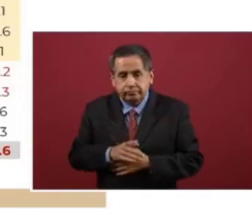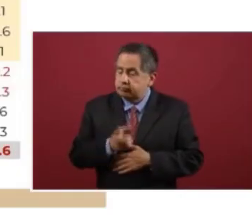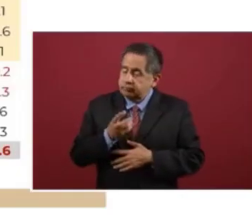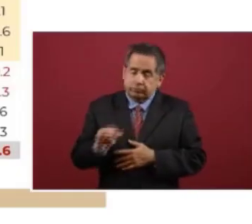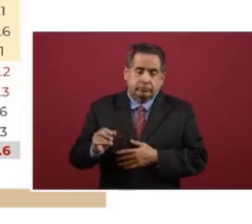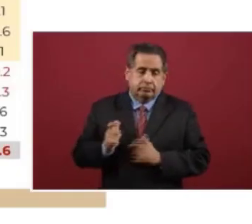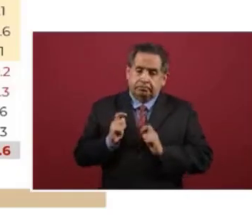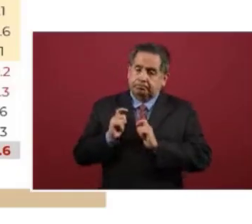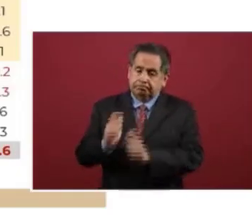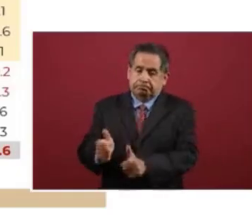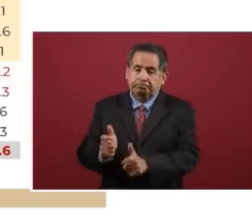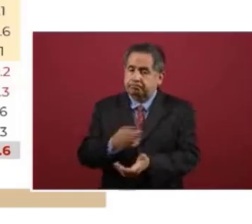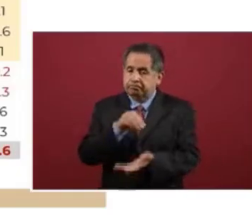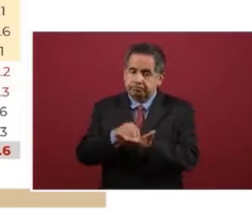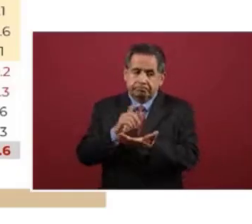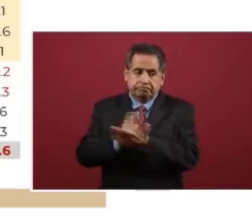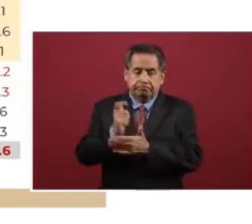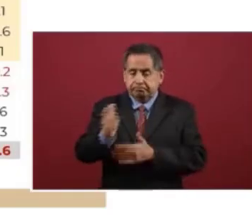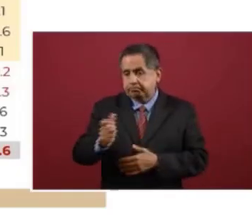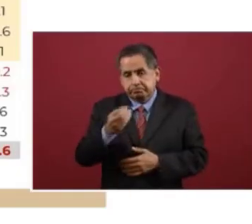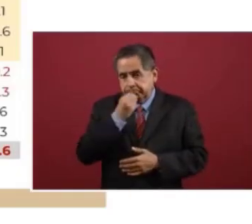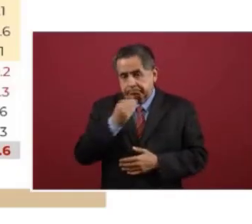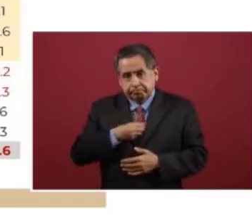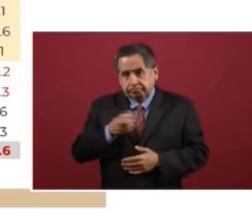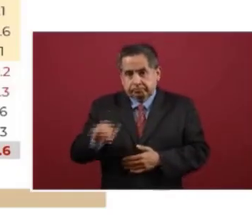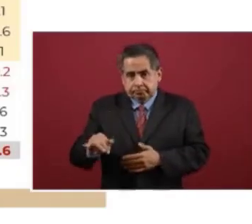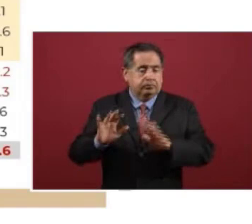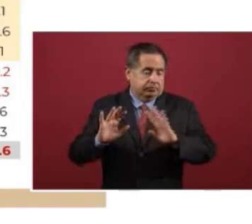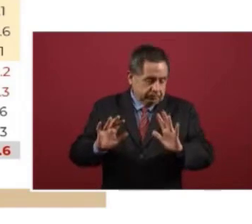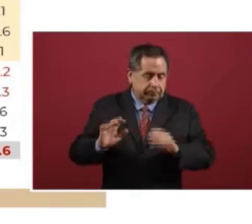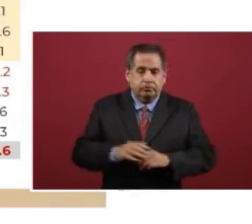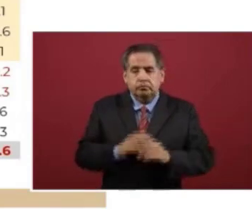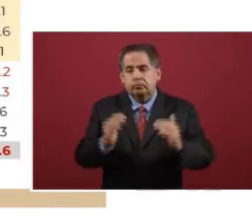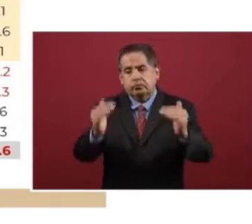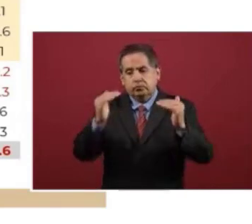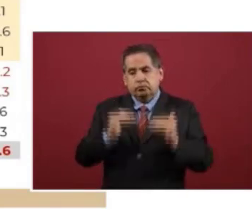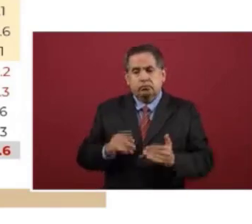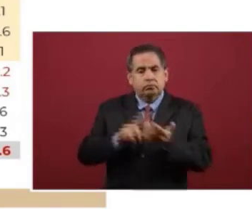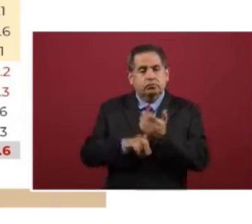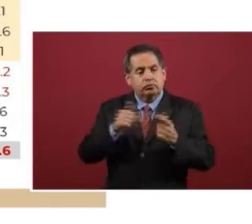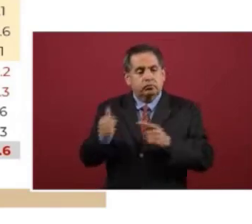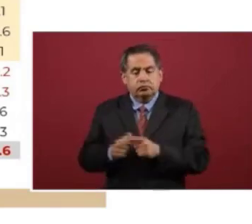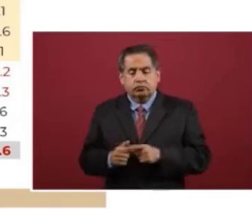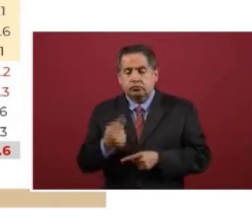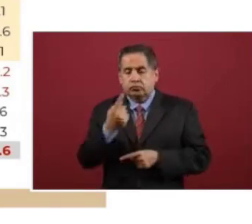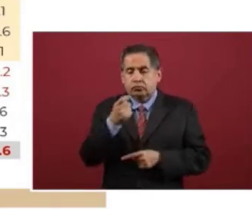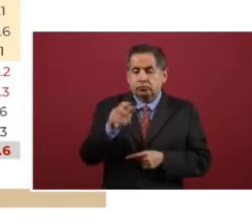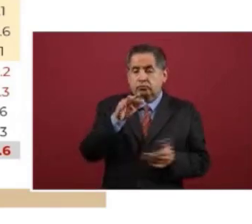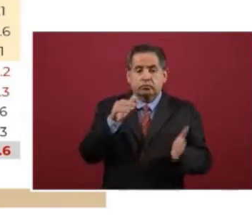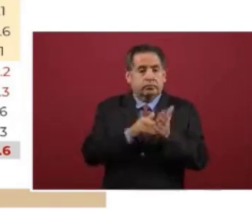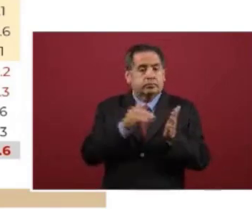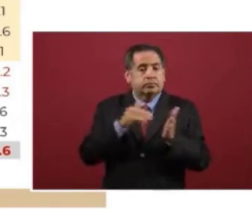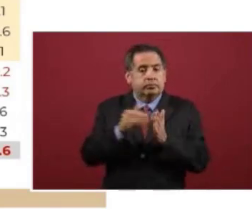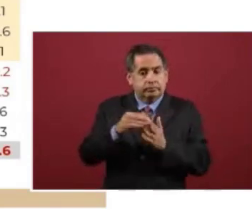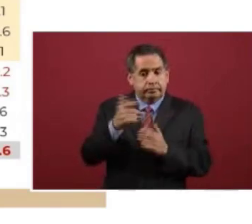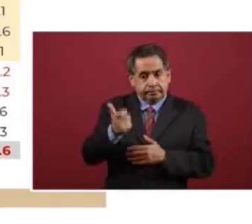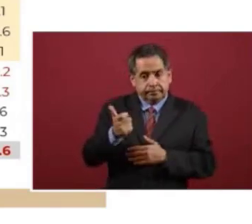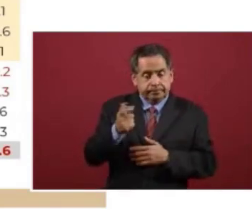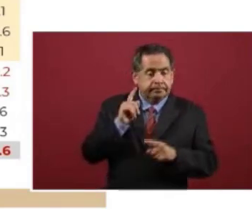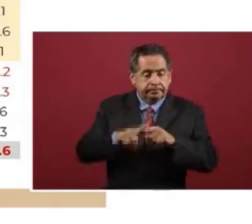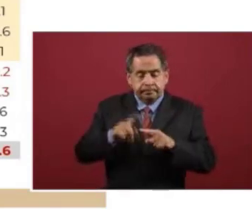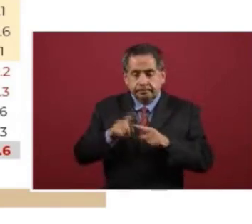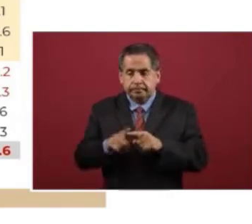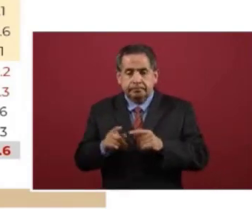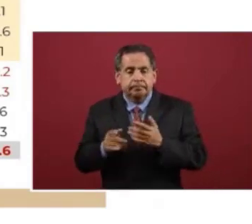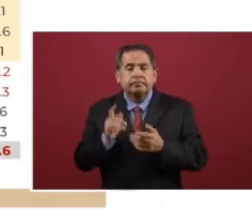después hay otros recursos asociados a los ramos autónomos que suman un total de casi 140 mil millones de pesos los ramos autónomos